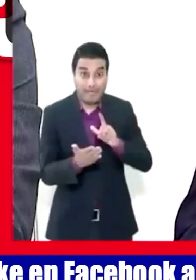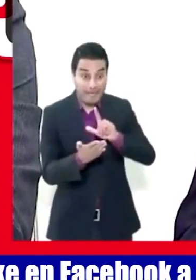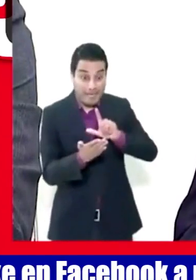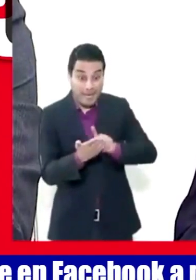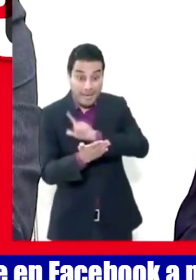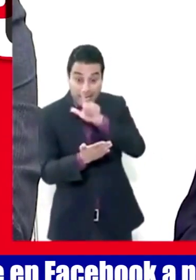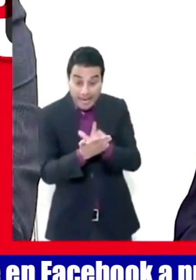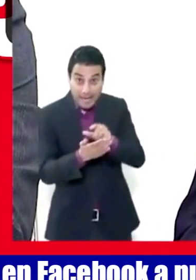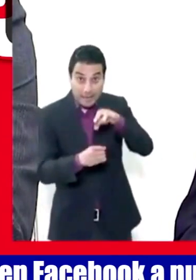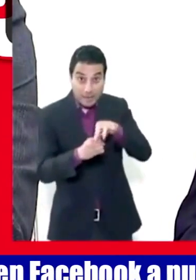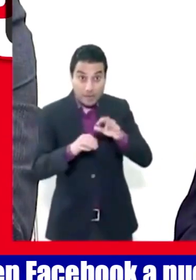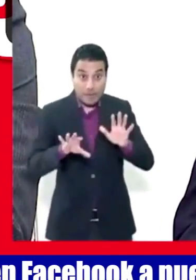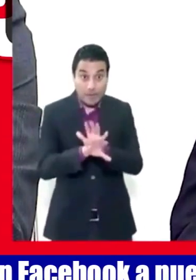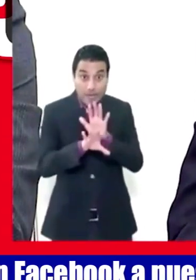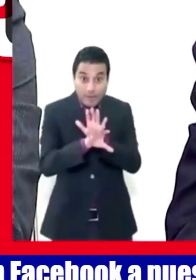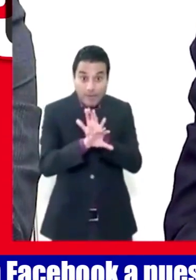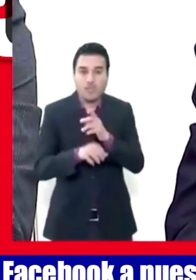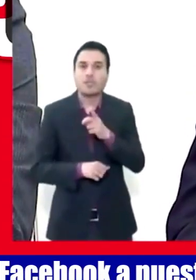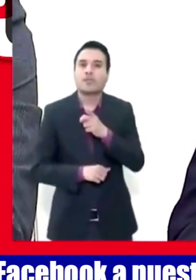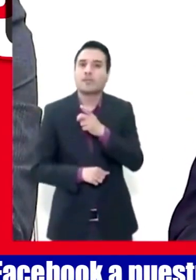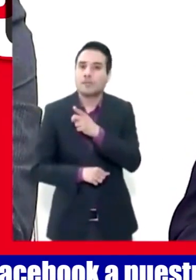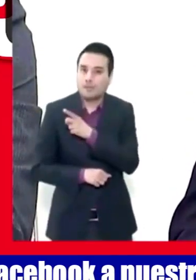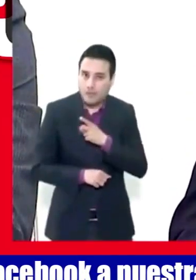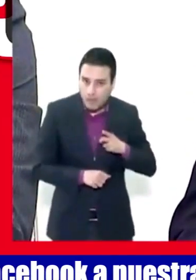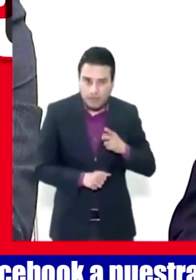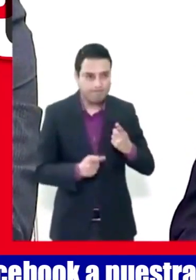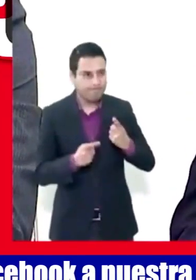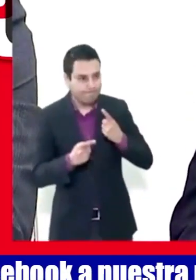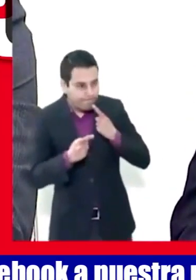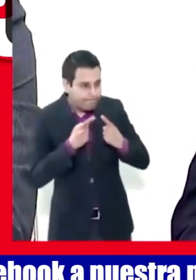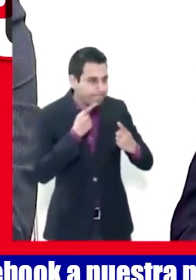electoral debe suponer